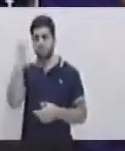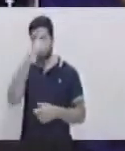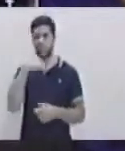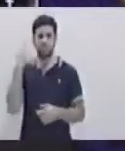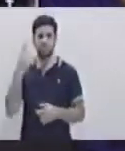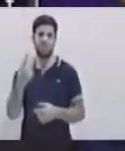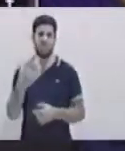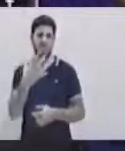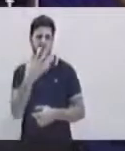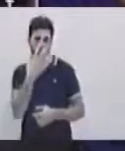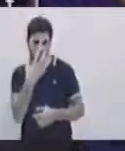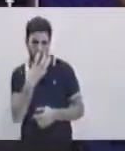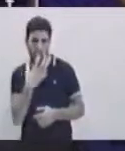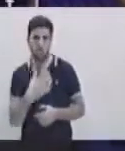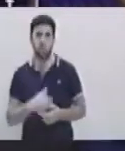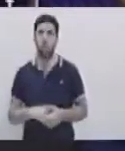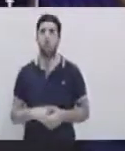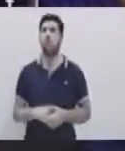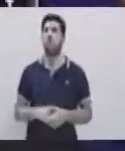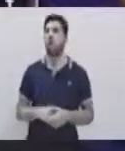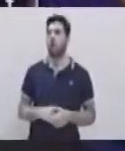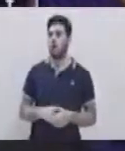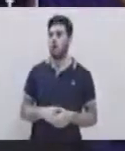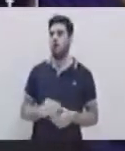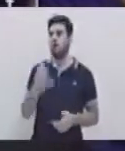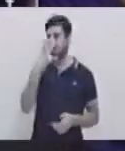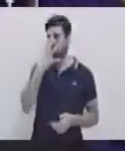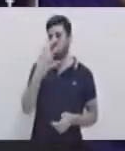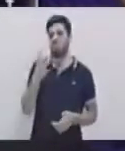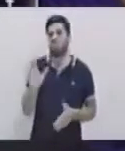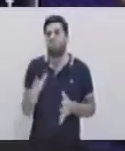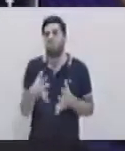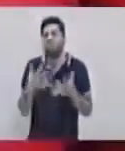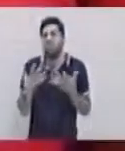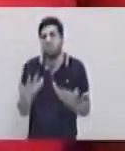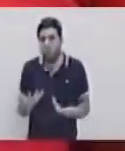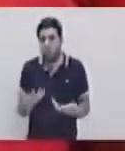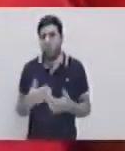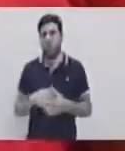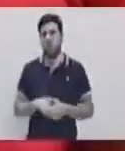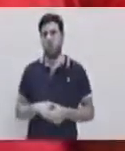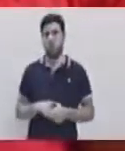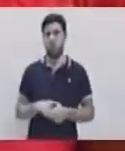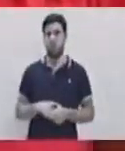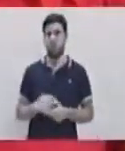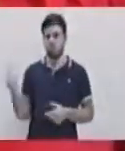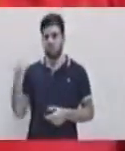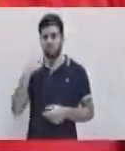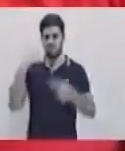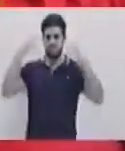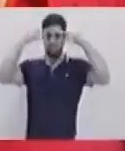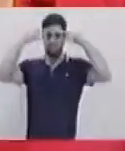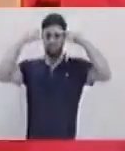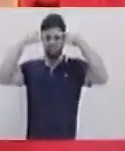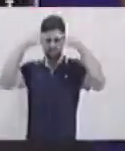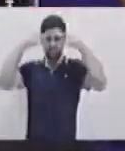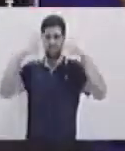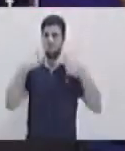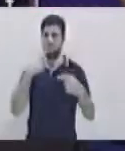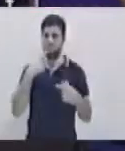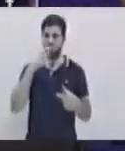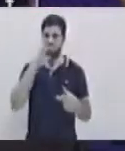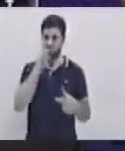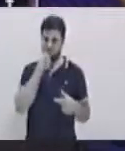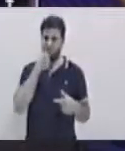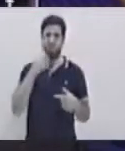de enojo. Está muy, muy enojada y hasta le cambiaron su ceño, su boquita.